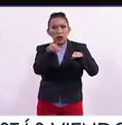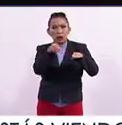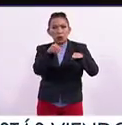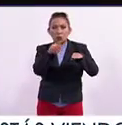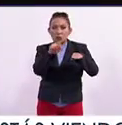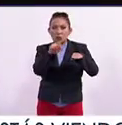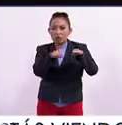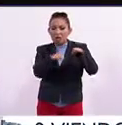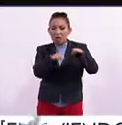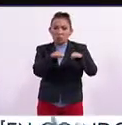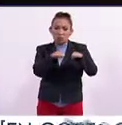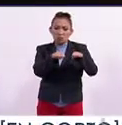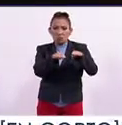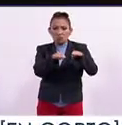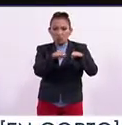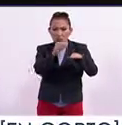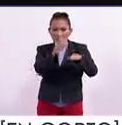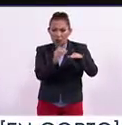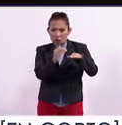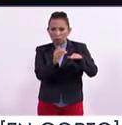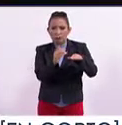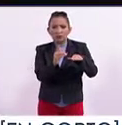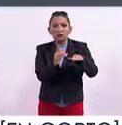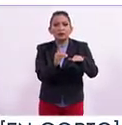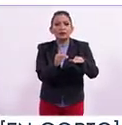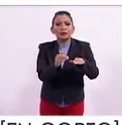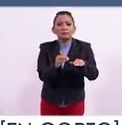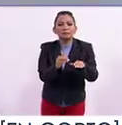se redujo a un poco más de la mitad.